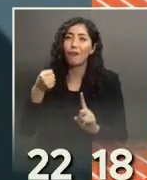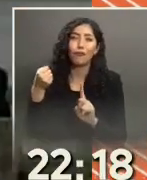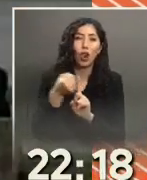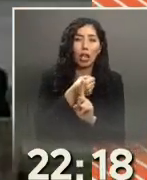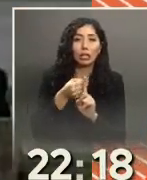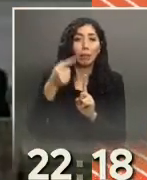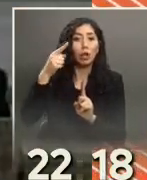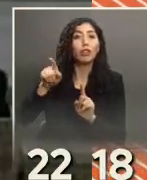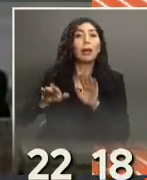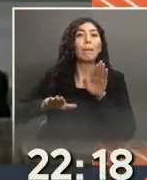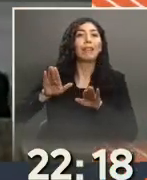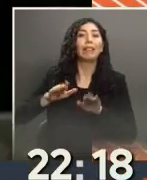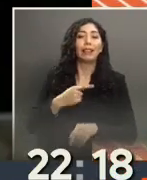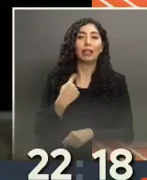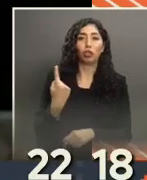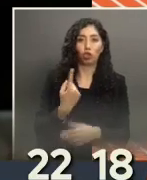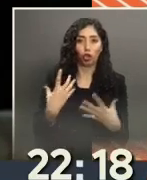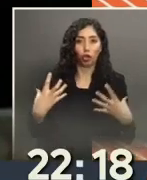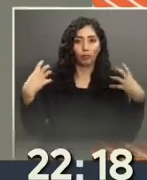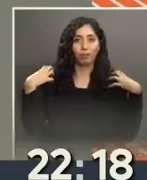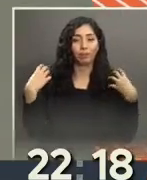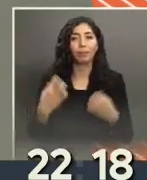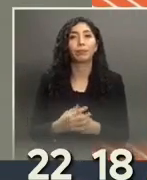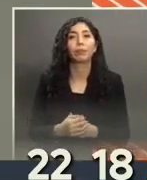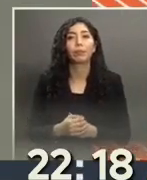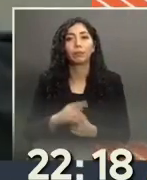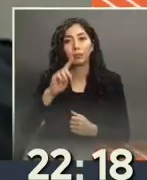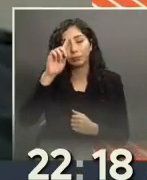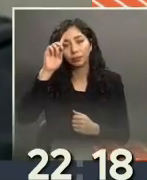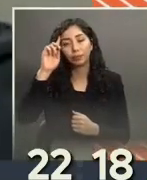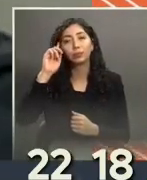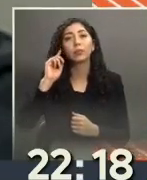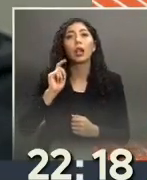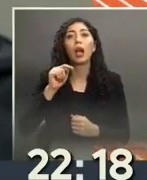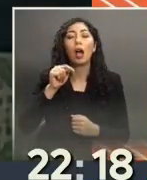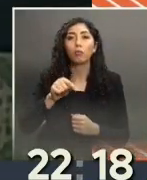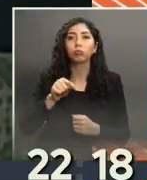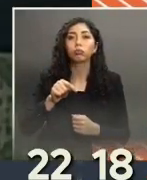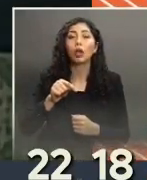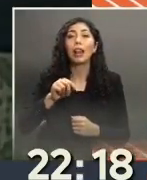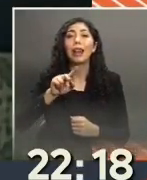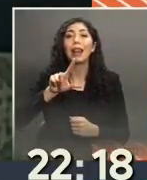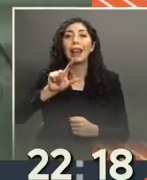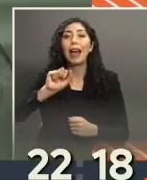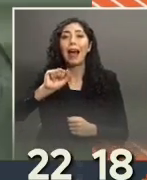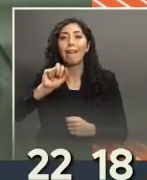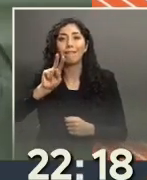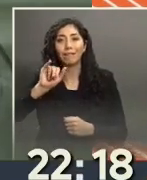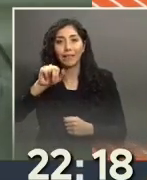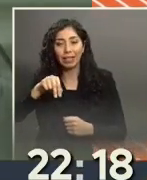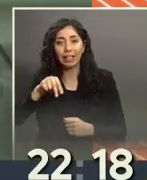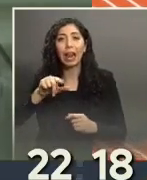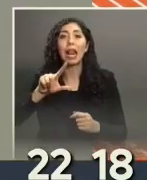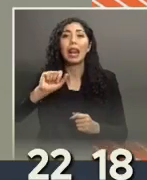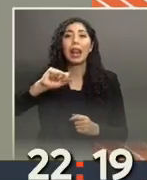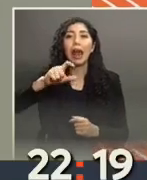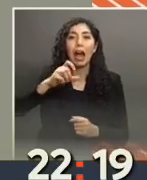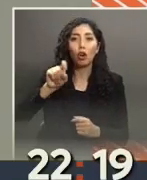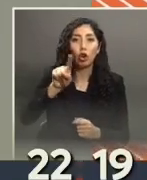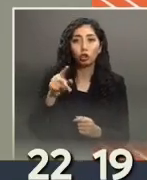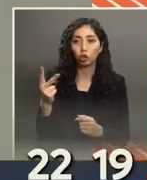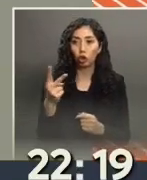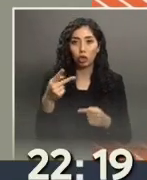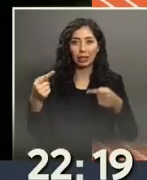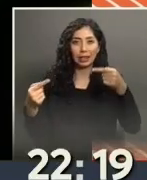nosotros con un rating histórico de 75 puntos joaquín lavín y ricardo lagos se enfrentaron en un debate donde cada